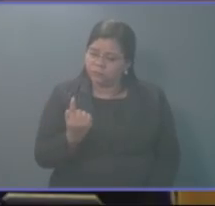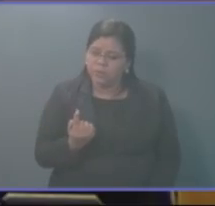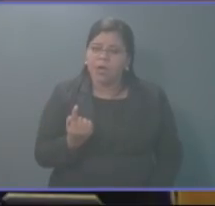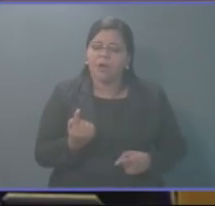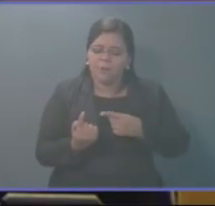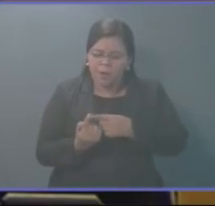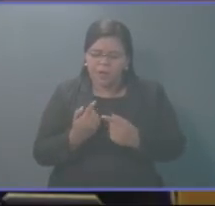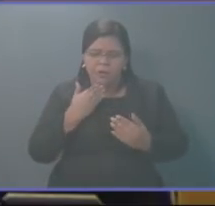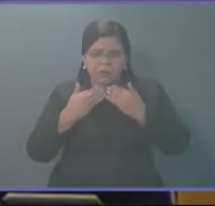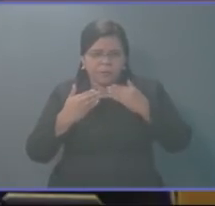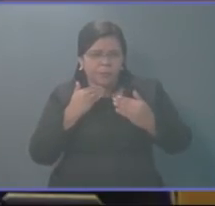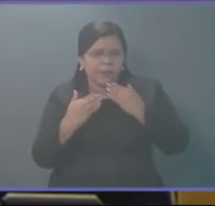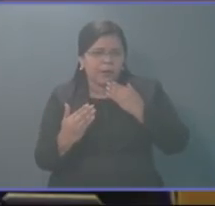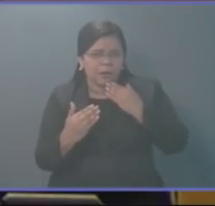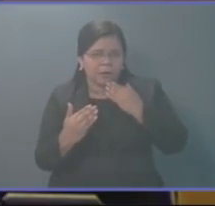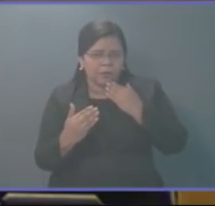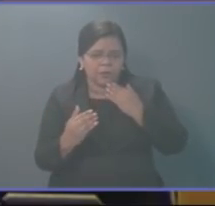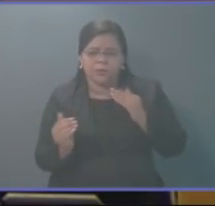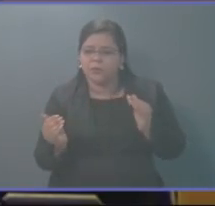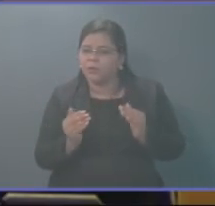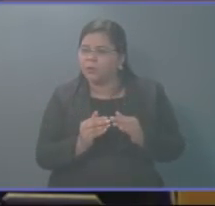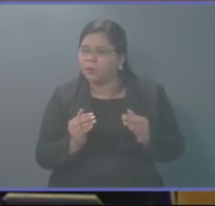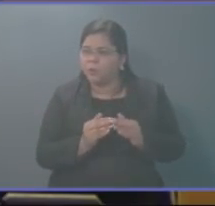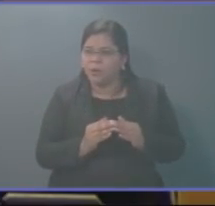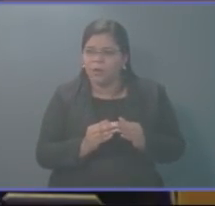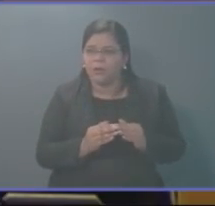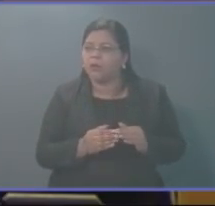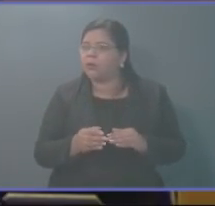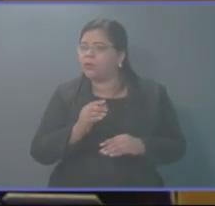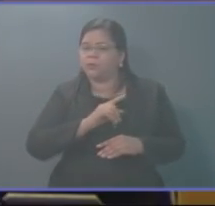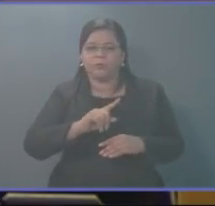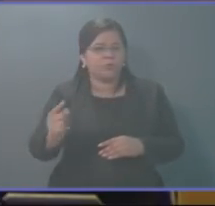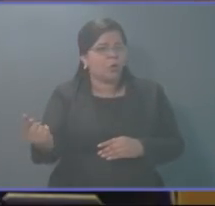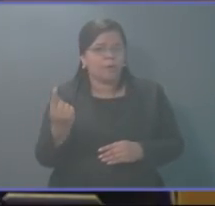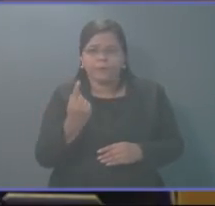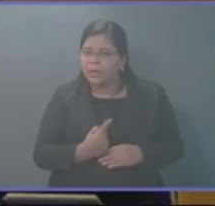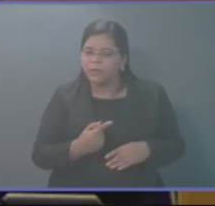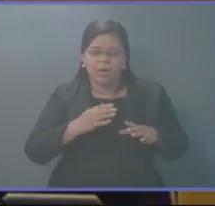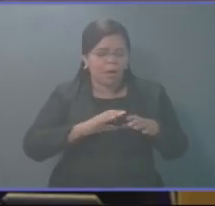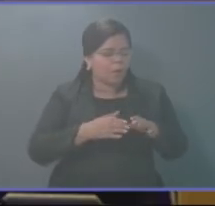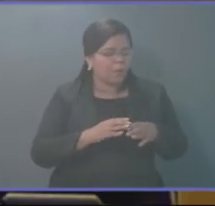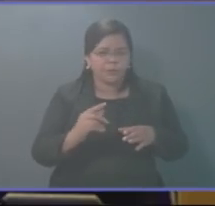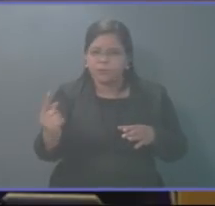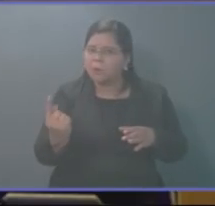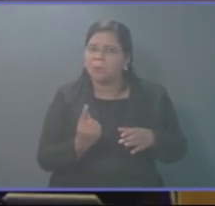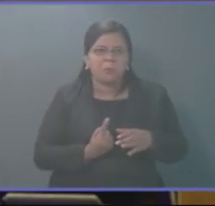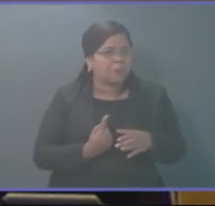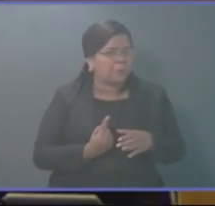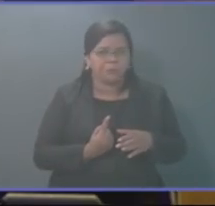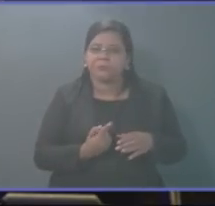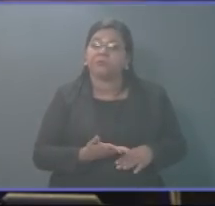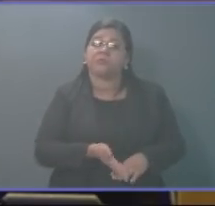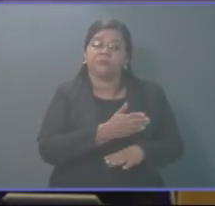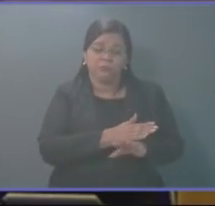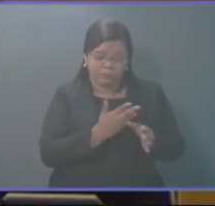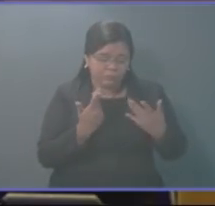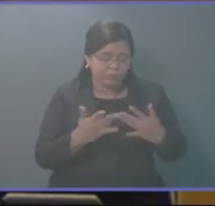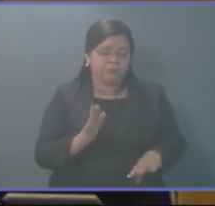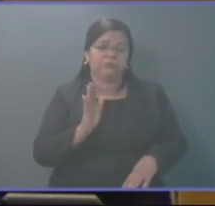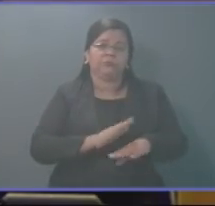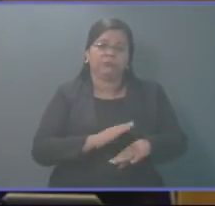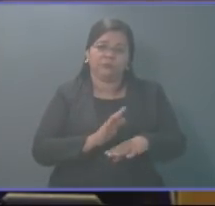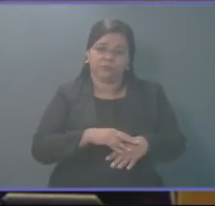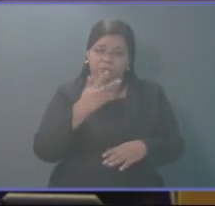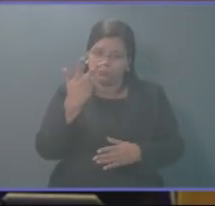dé las explicaciones del caso, y no se ha presentado a la convocatoria que se le hiciere oportunamente.